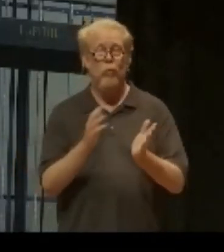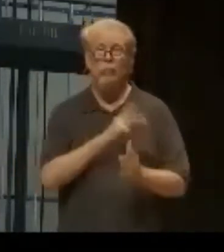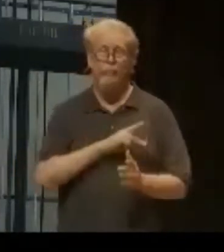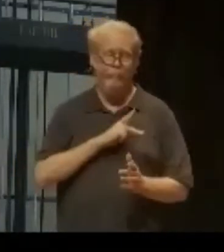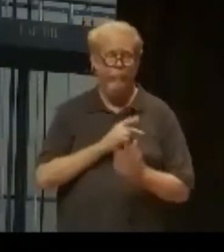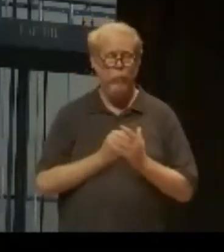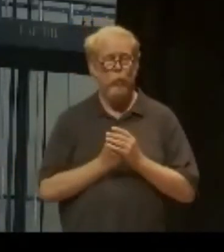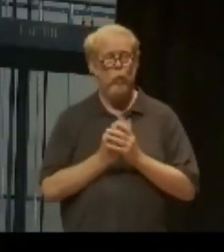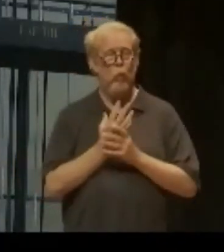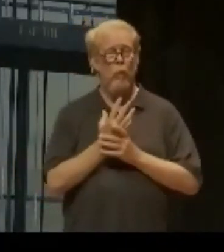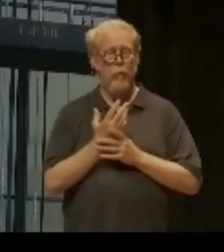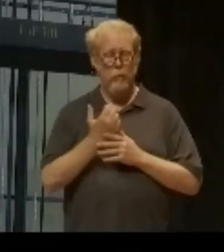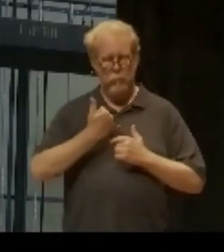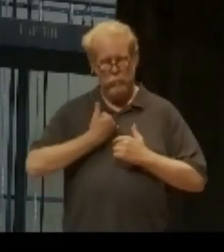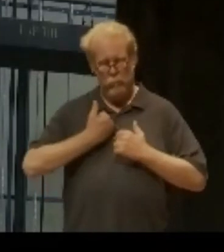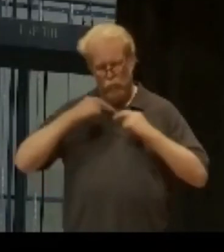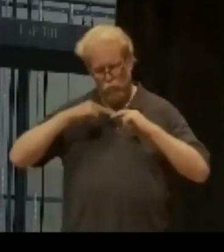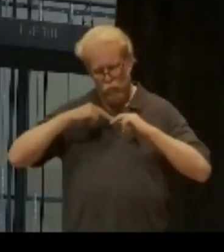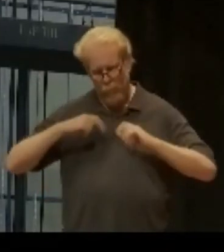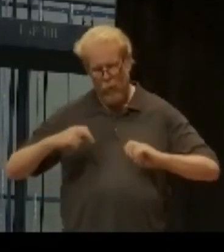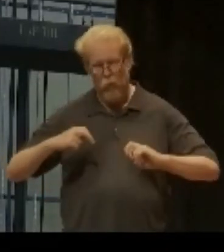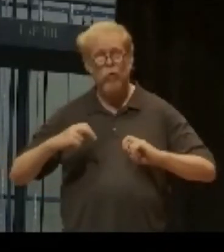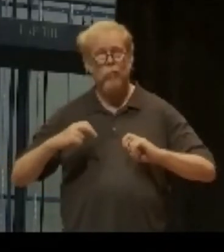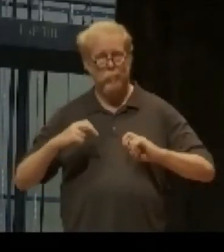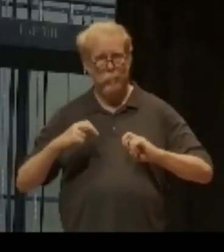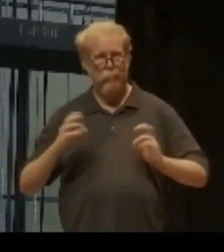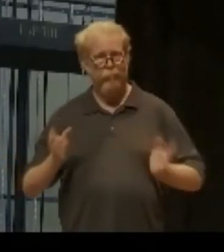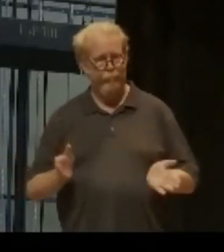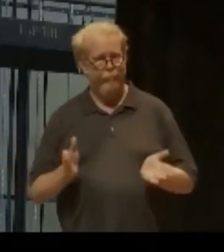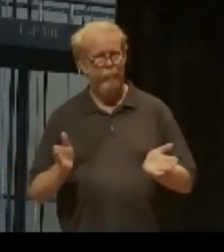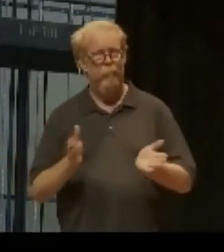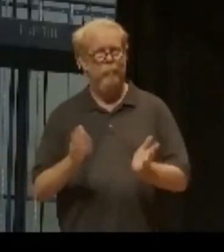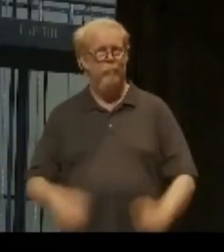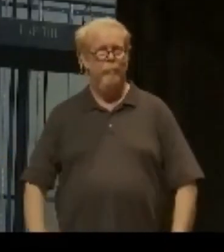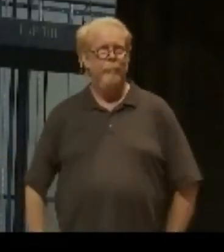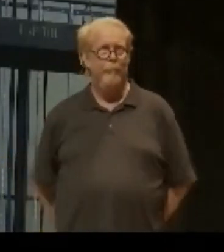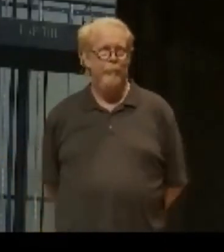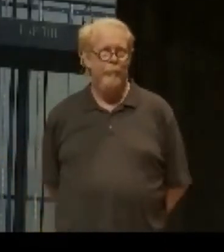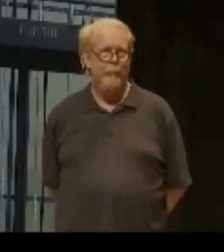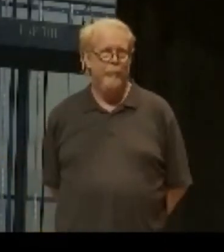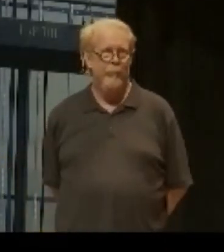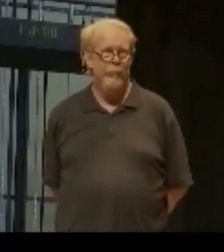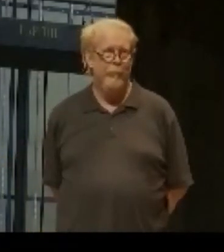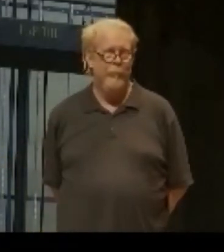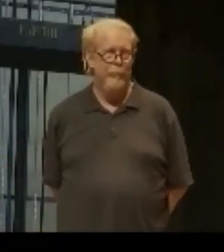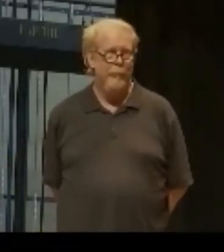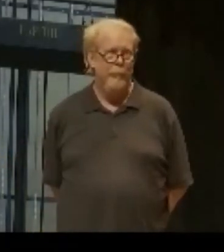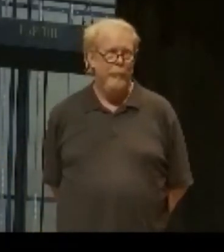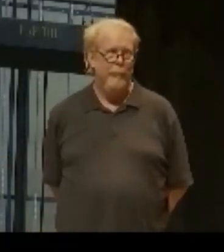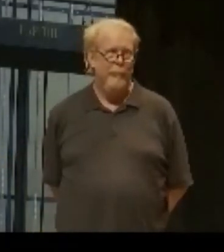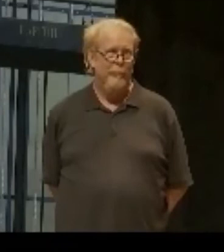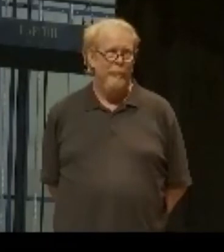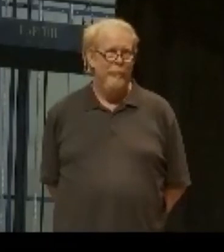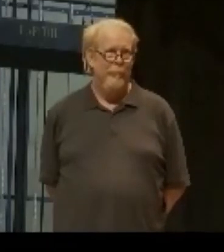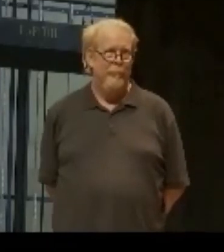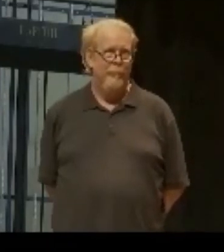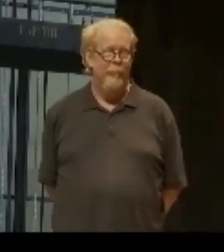la bicultura y también incrementa el logro estudiantil. Ayuda también al aprendizaje